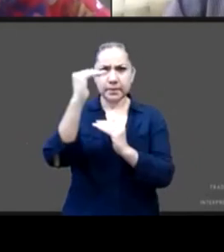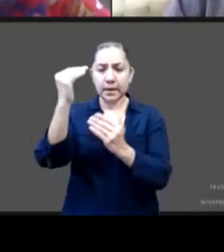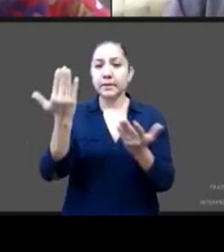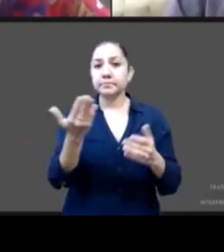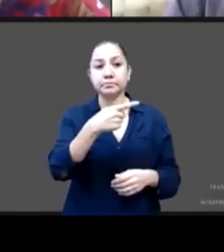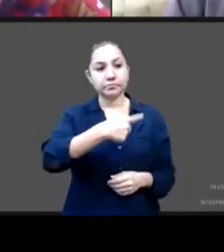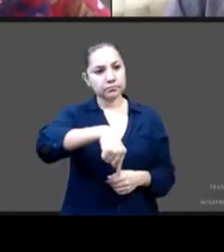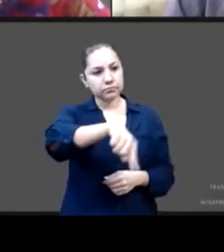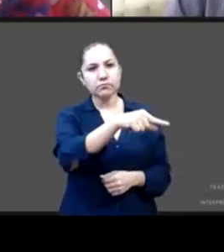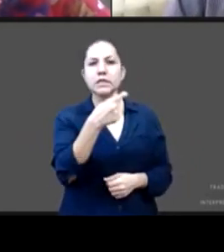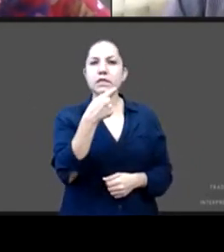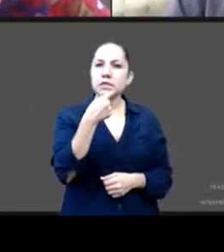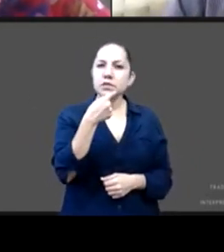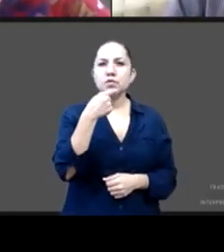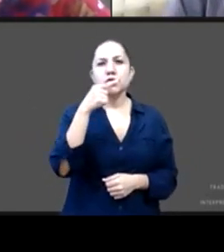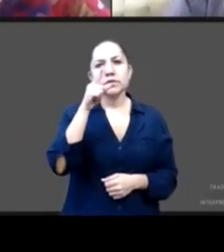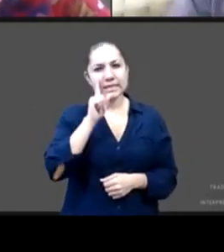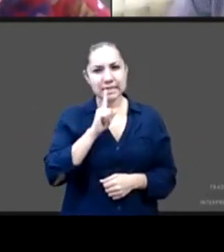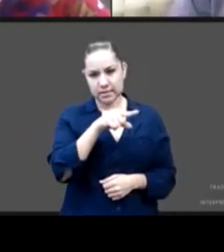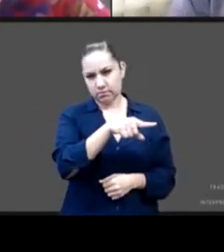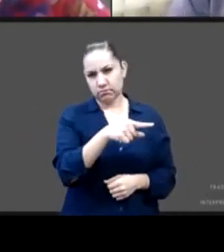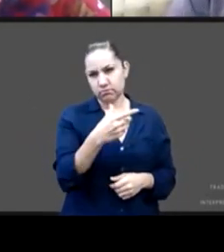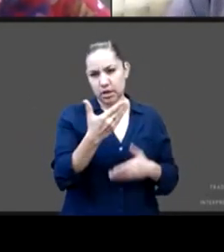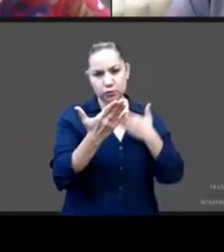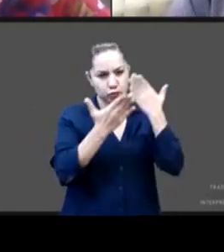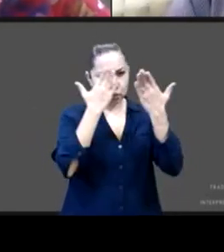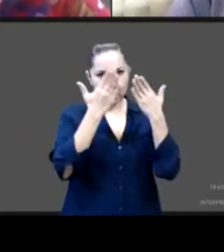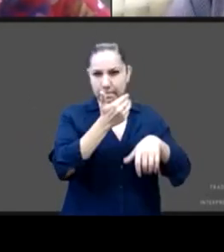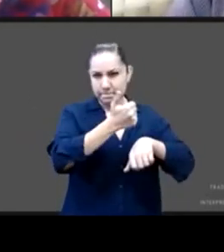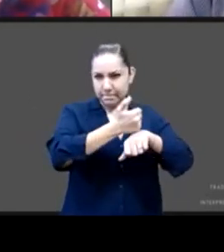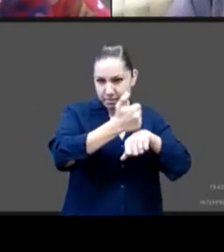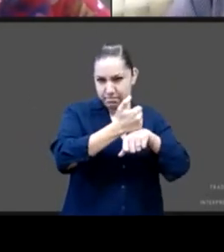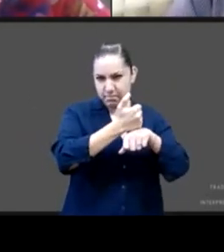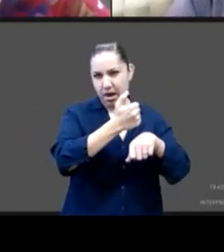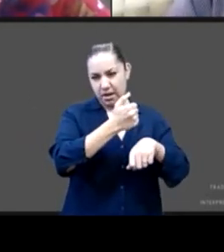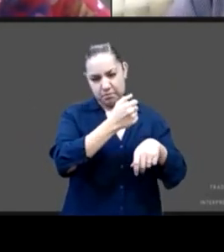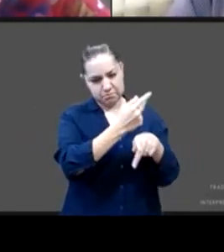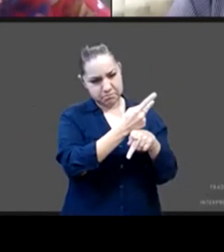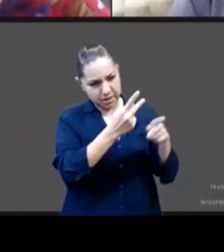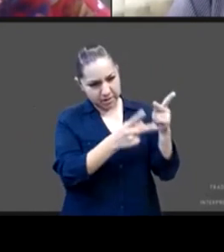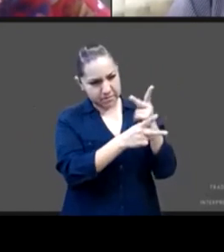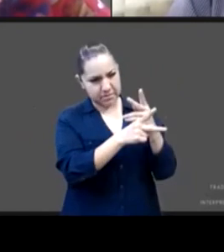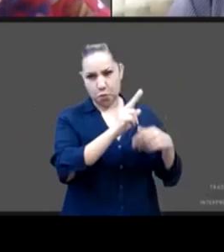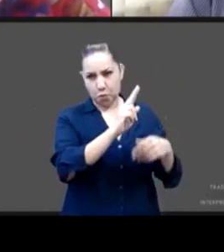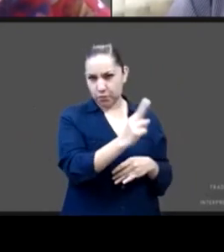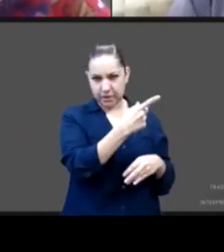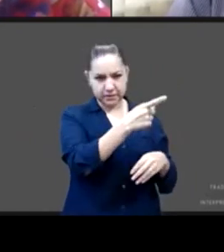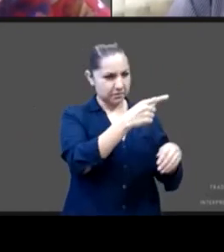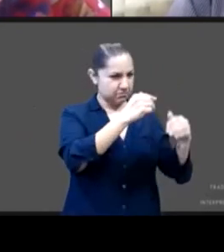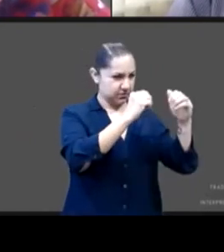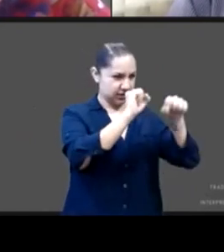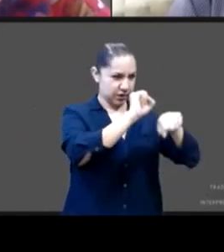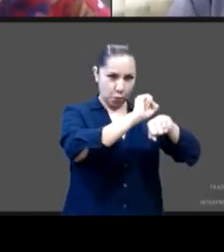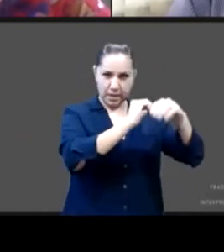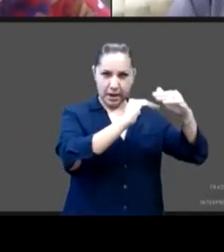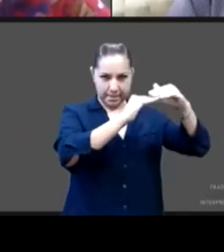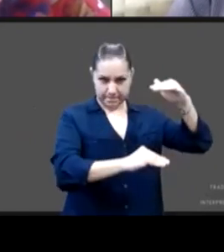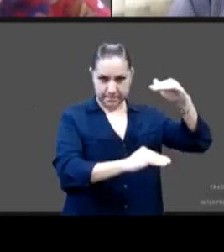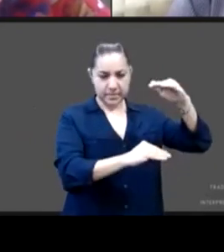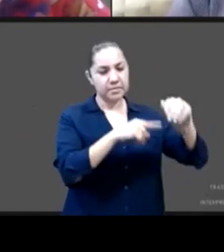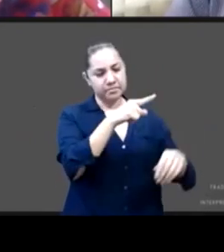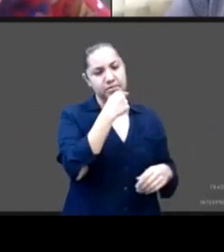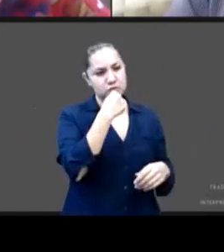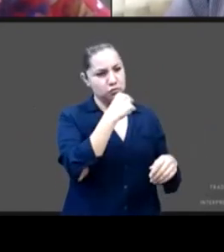decir, menores de 12 años o menores, tienen acceso, son usuarios frecuentes a Internet. Y en educación